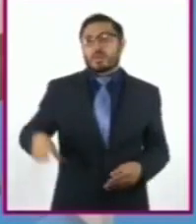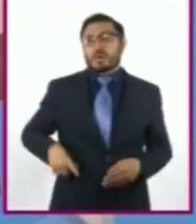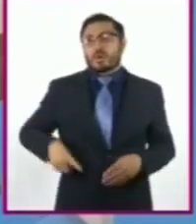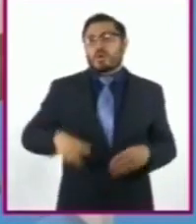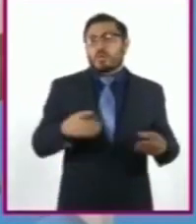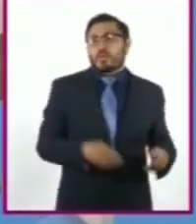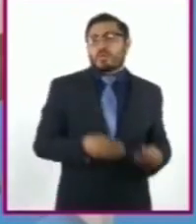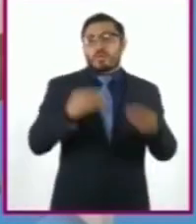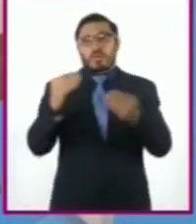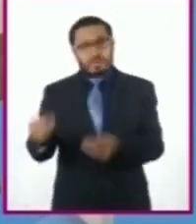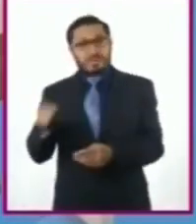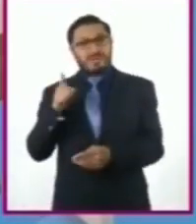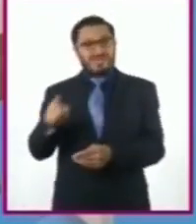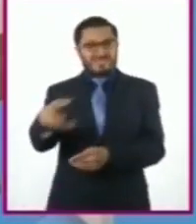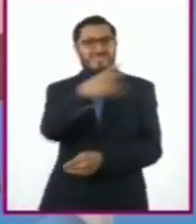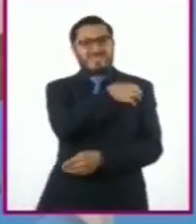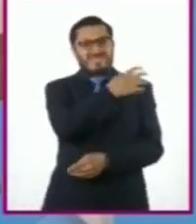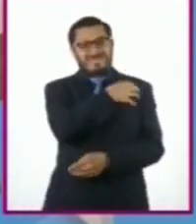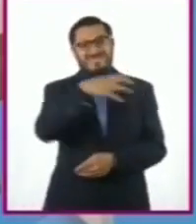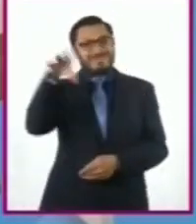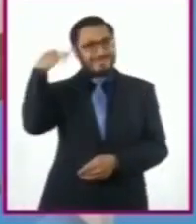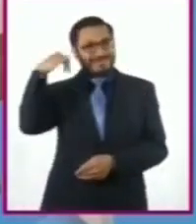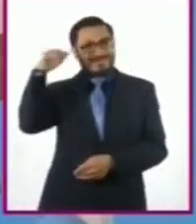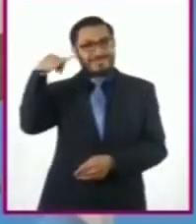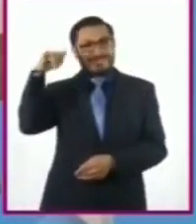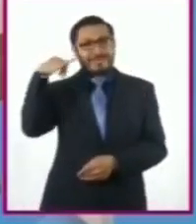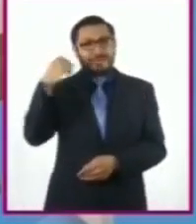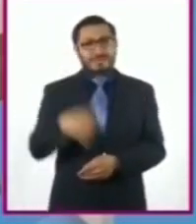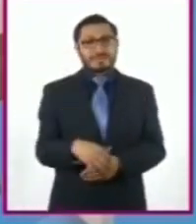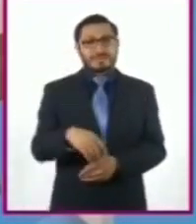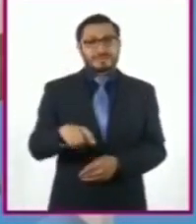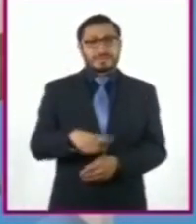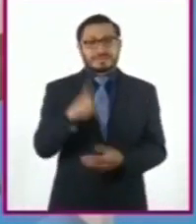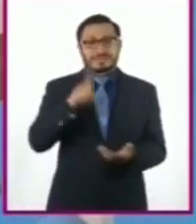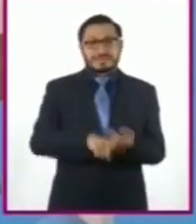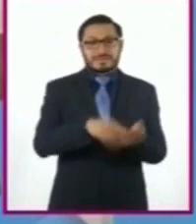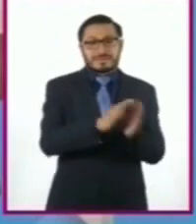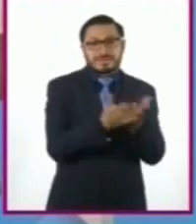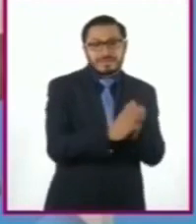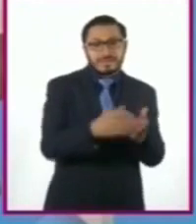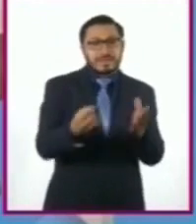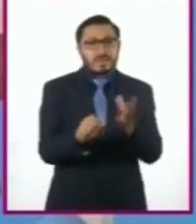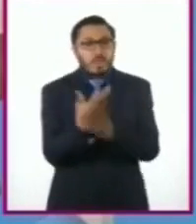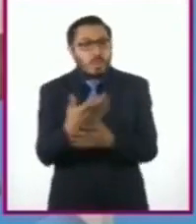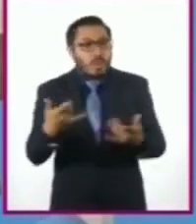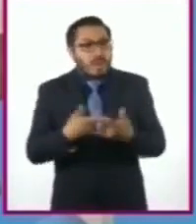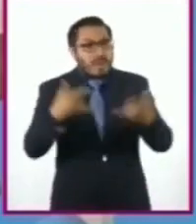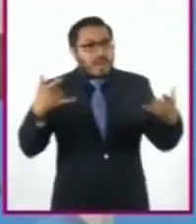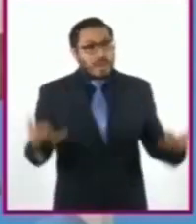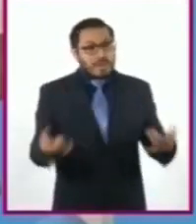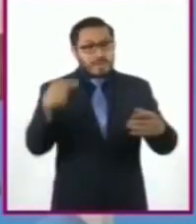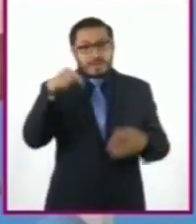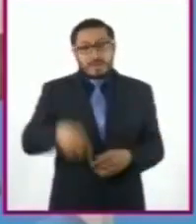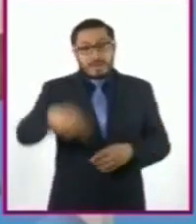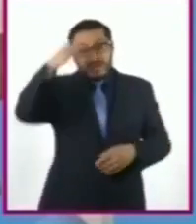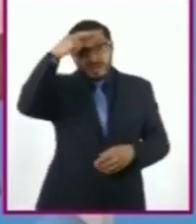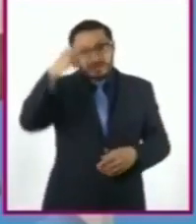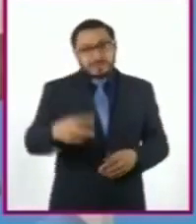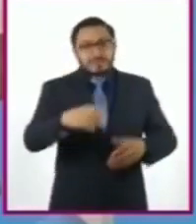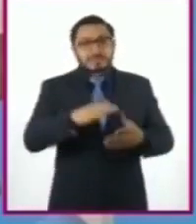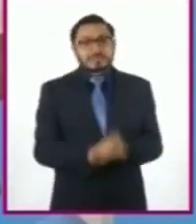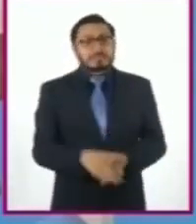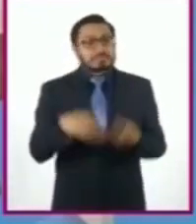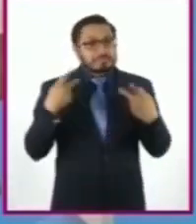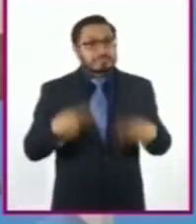de la Capitanía de Yucatán. En el libro Nueva Historia Mínima de México, el